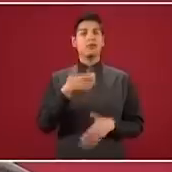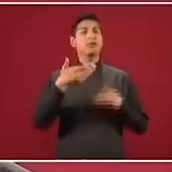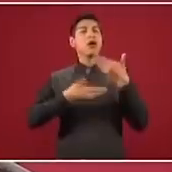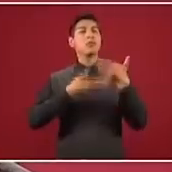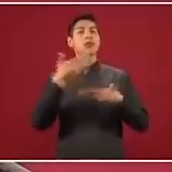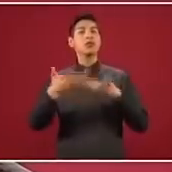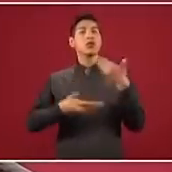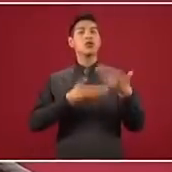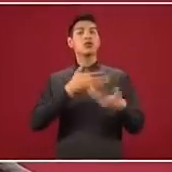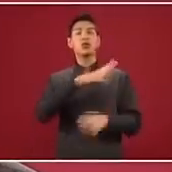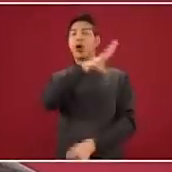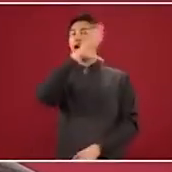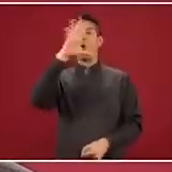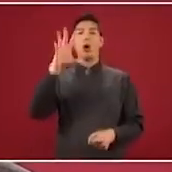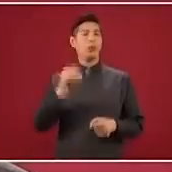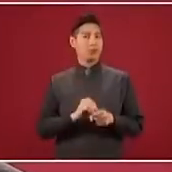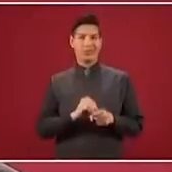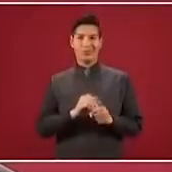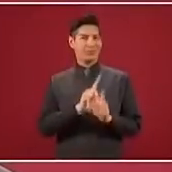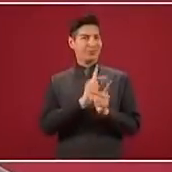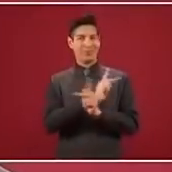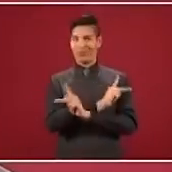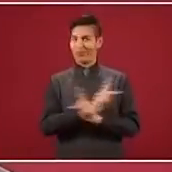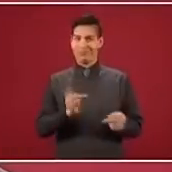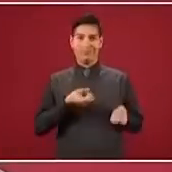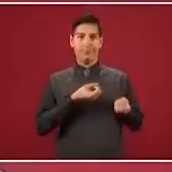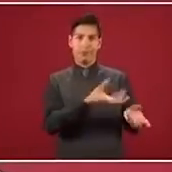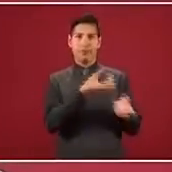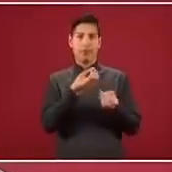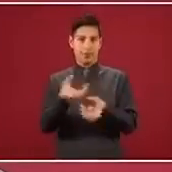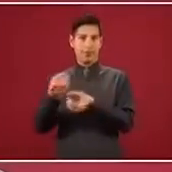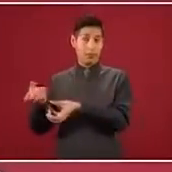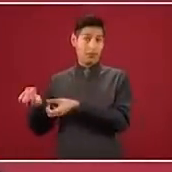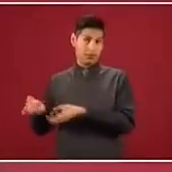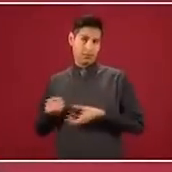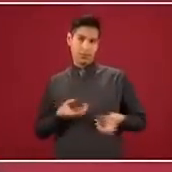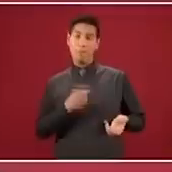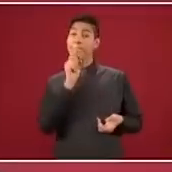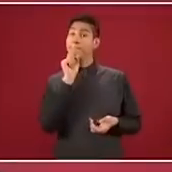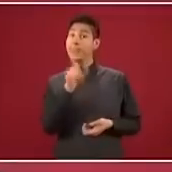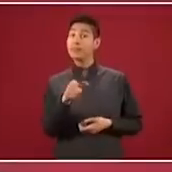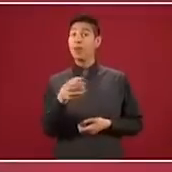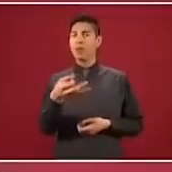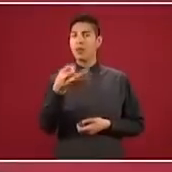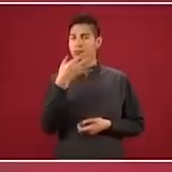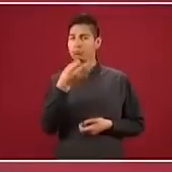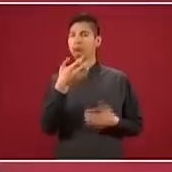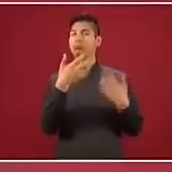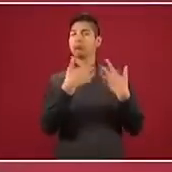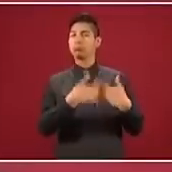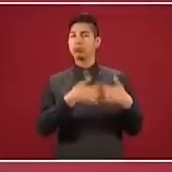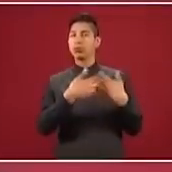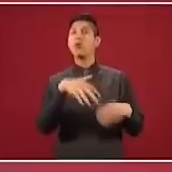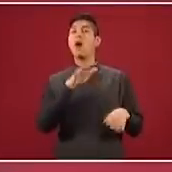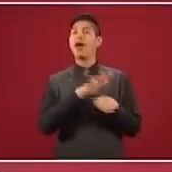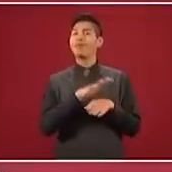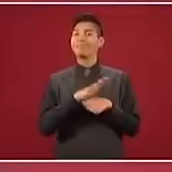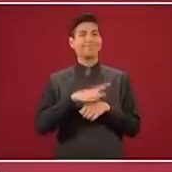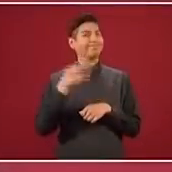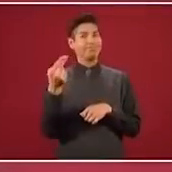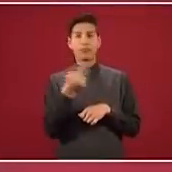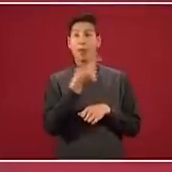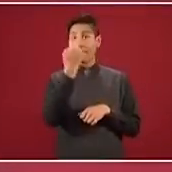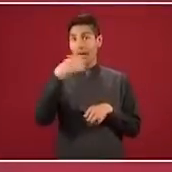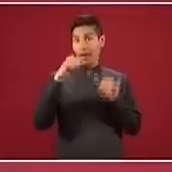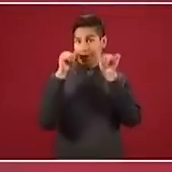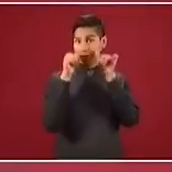ser todos, para todas las personas, y los insumos van a ser todos los necesarios para garantizar esta